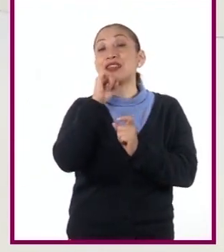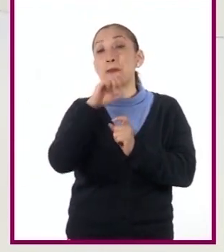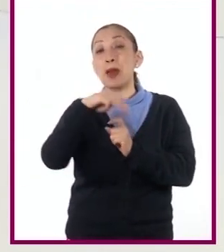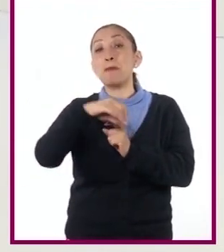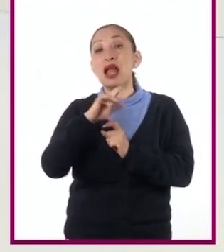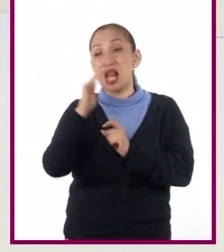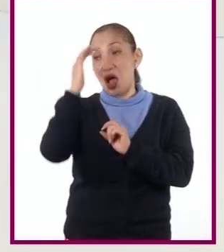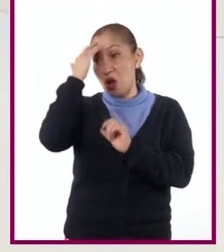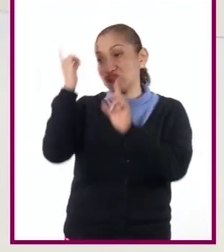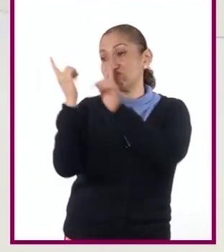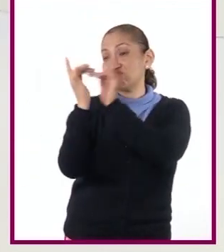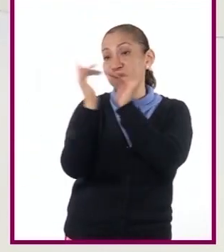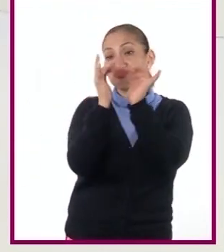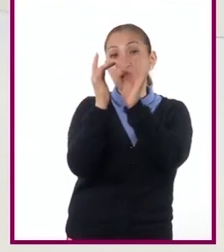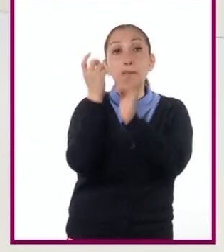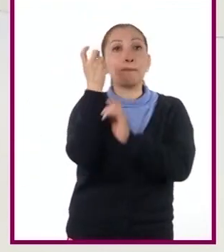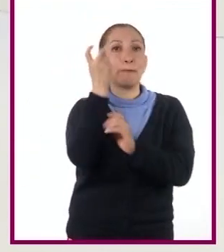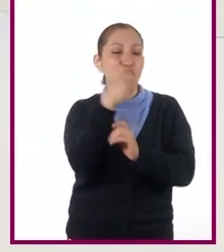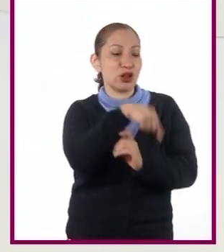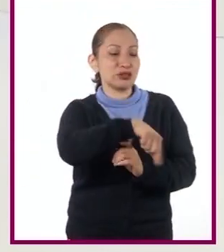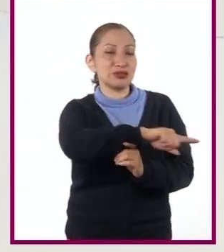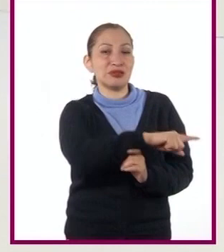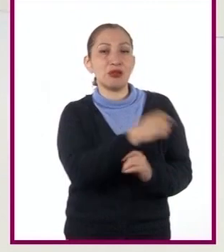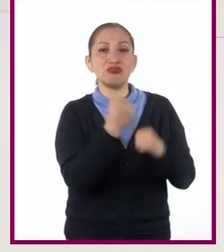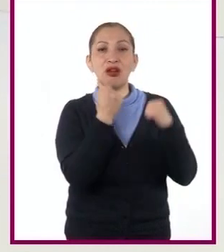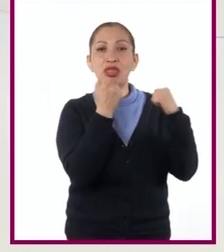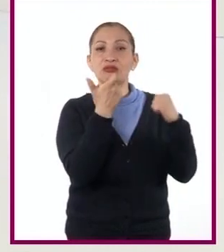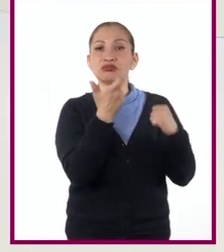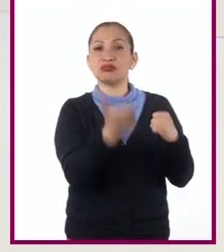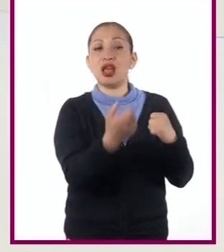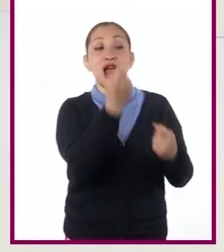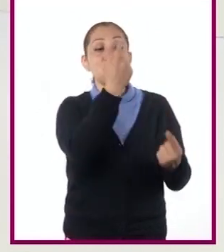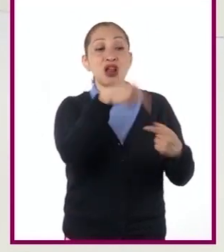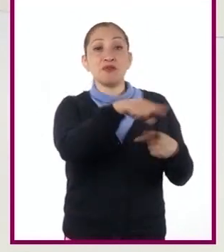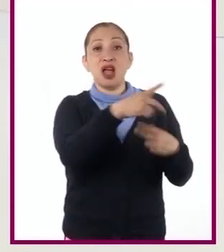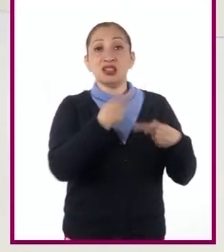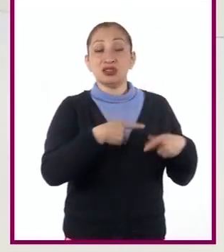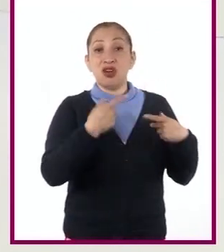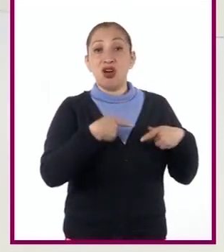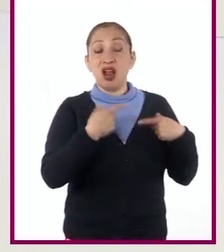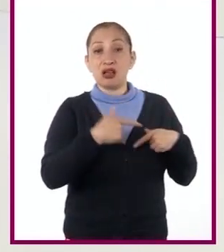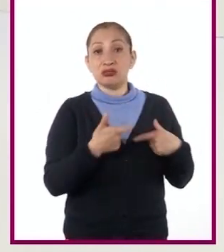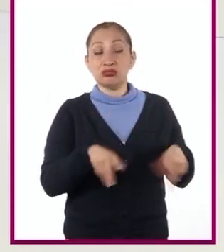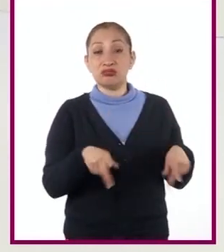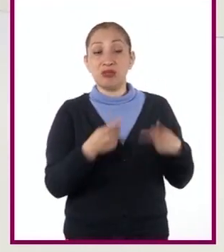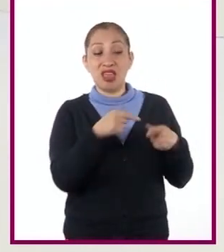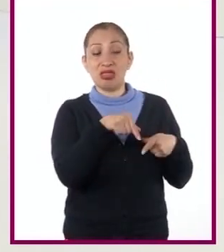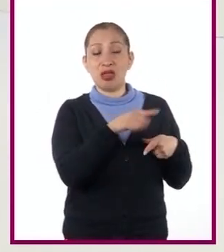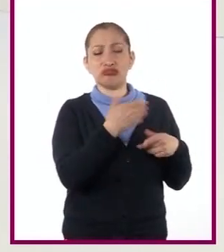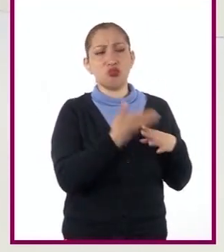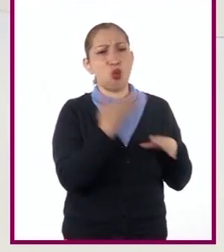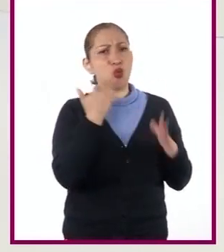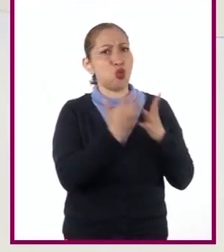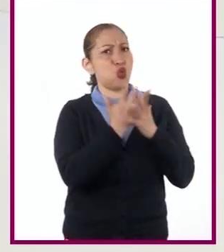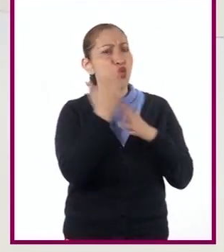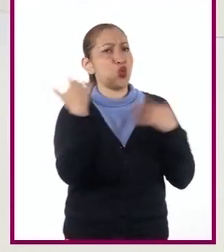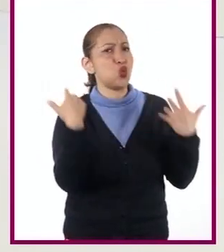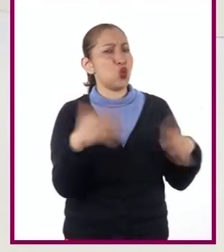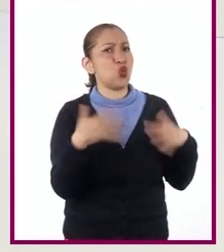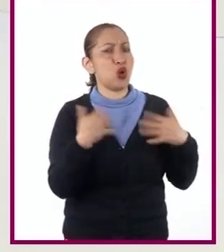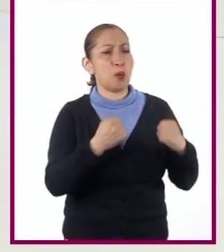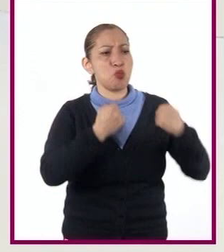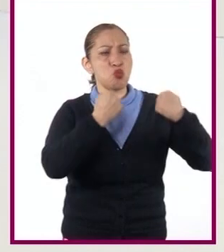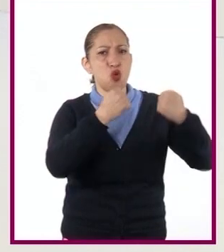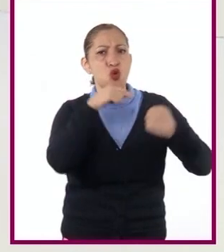Manila. Por estas razones, el poder económico de algunos comerciantes novohispanos fue muy grande.